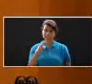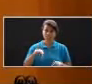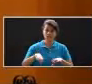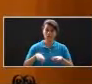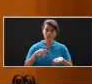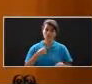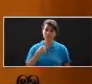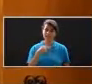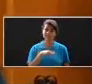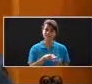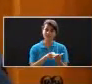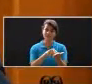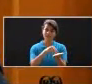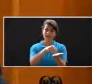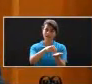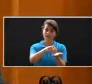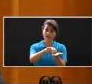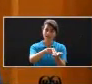así yo danzaré.